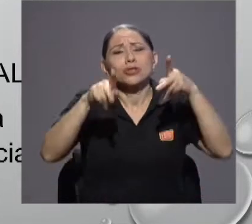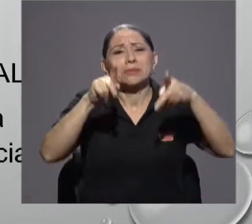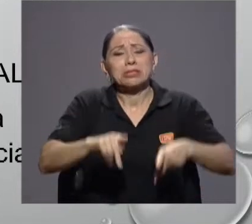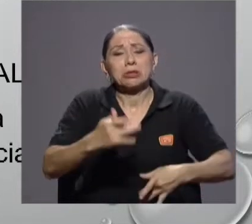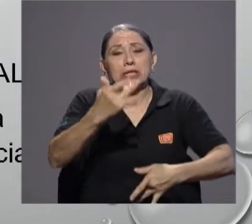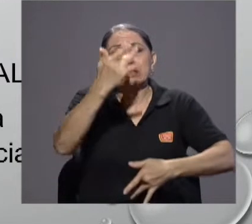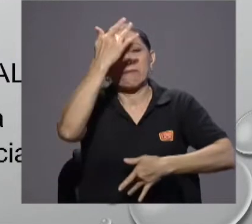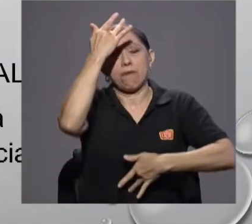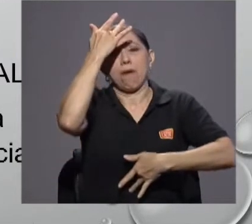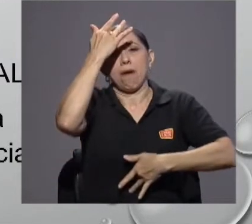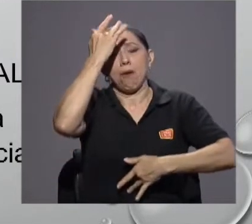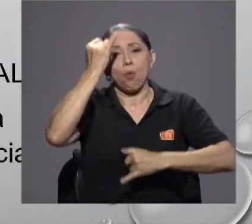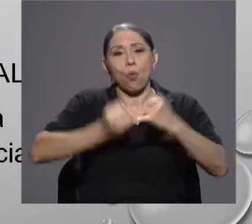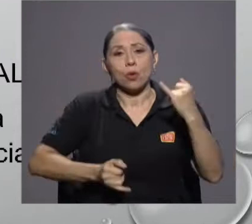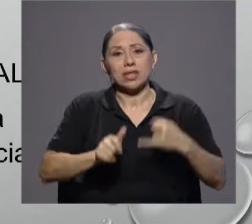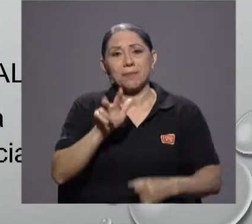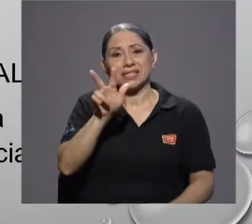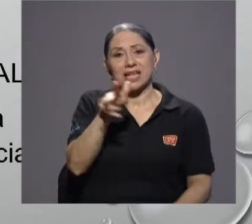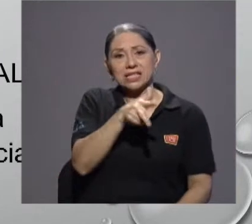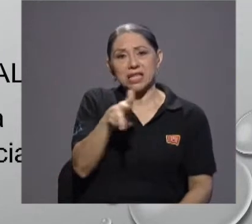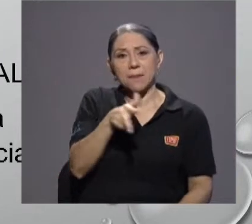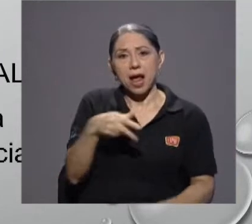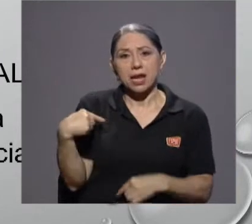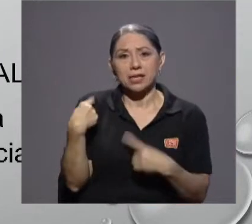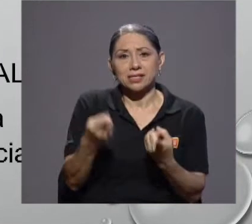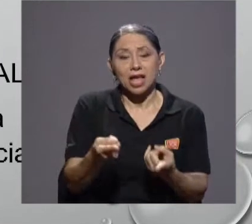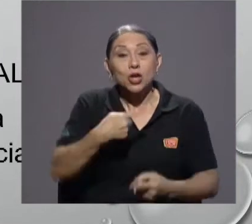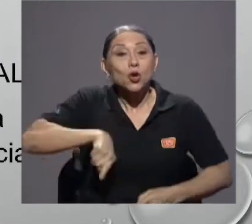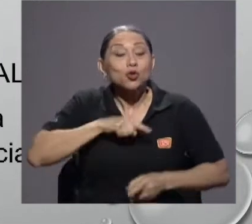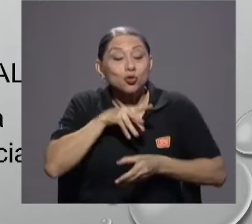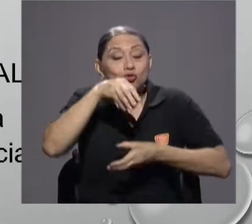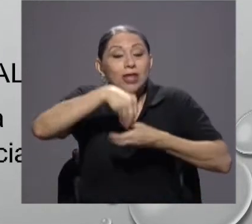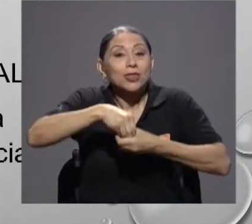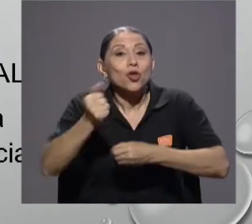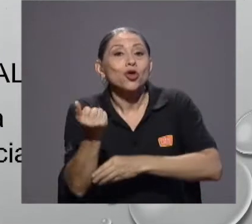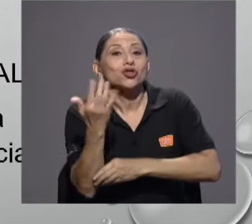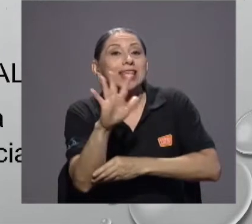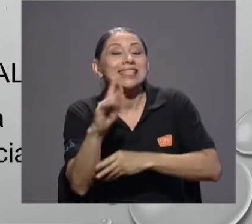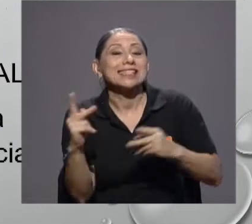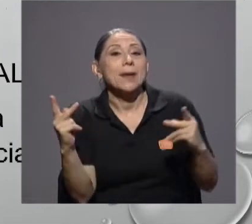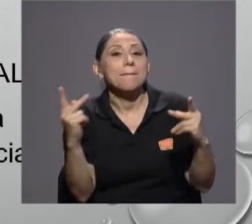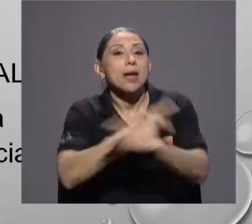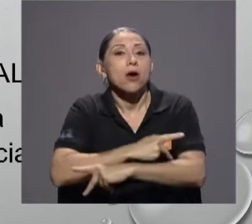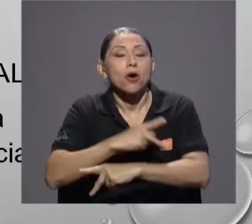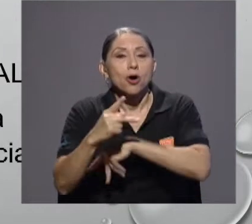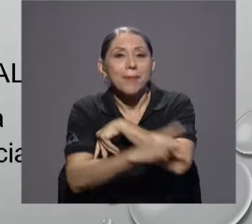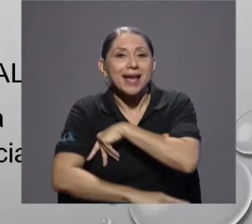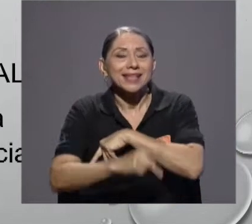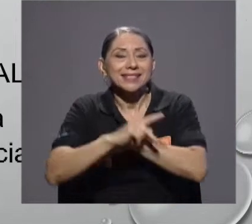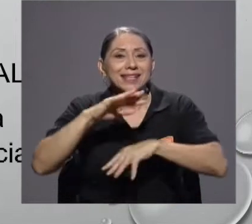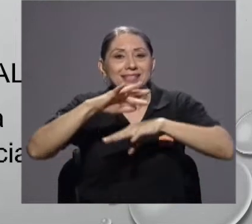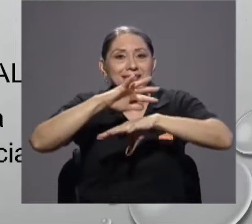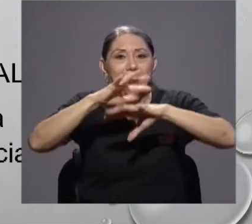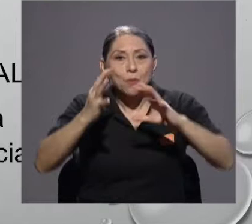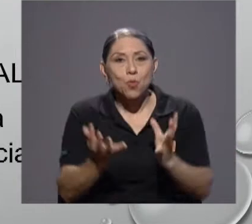3 semanas. Estamos entre los 15 peores países del mundo si lo medimos por 100.000